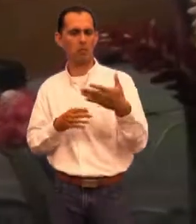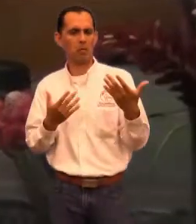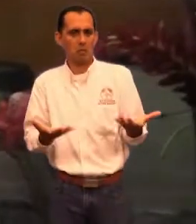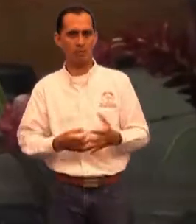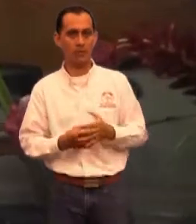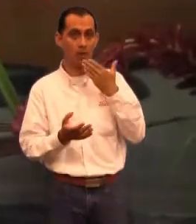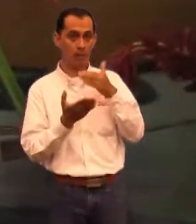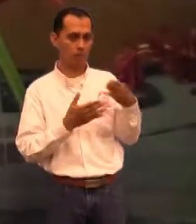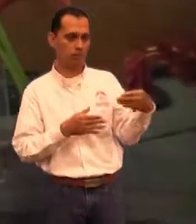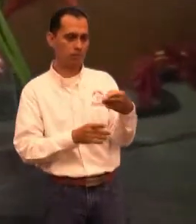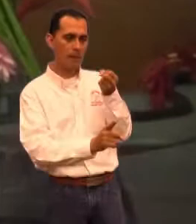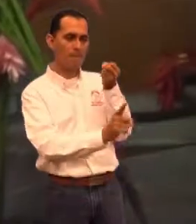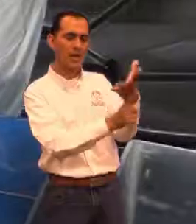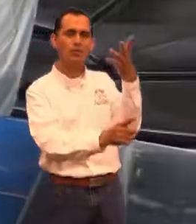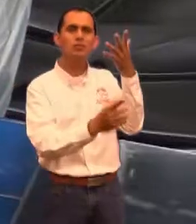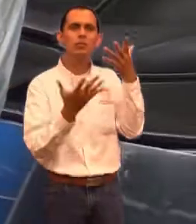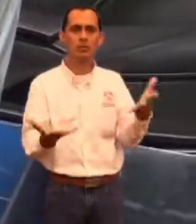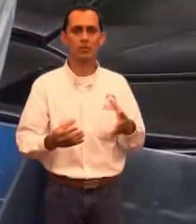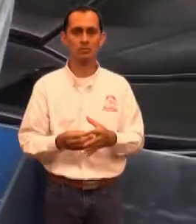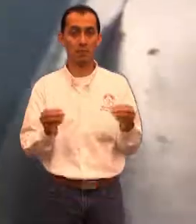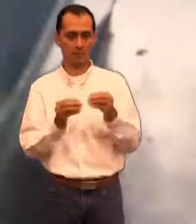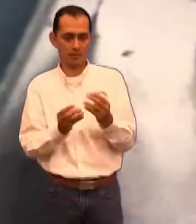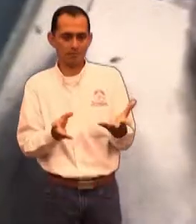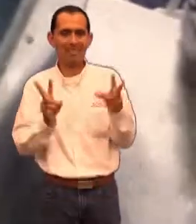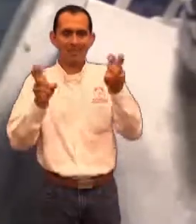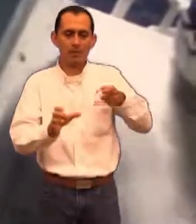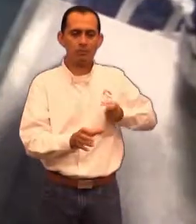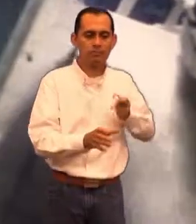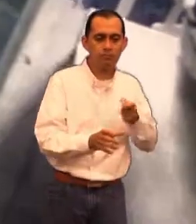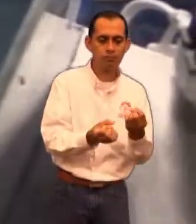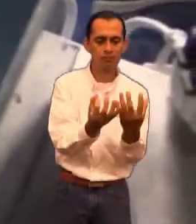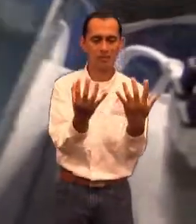de producción, con el uso de herbicidas, con reproducción,